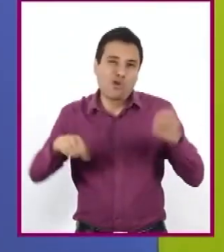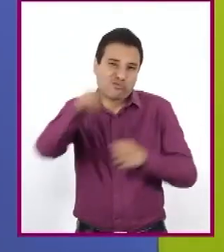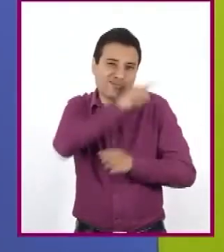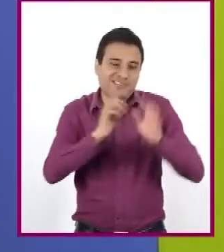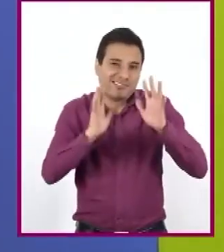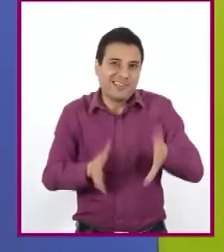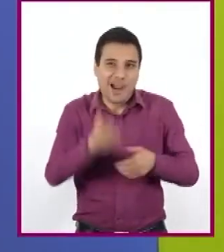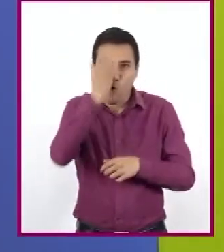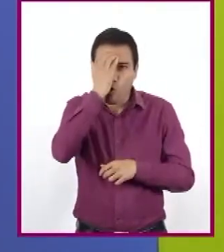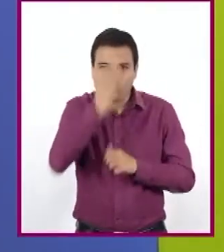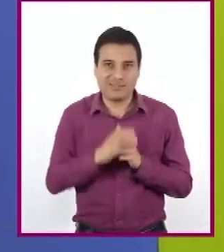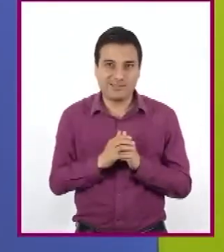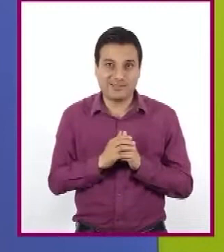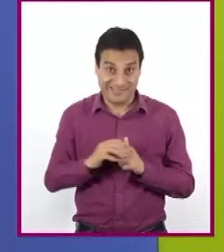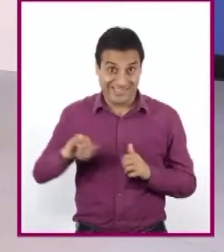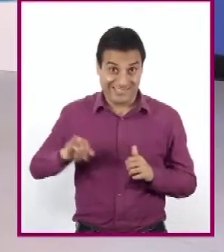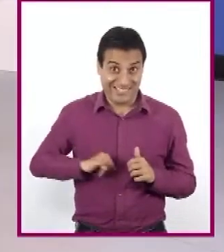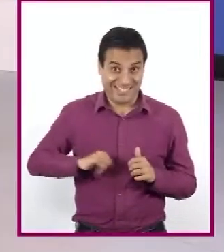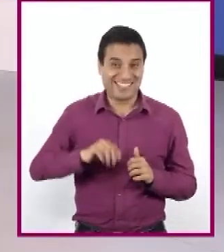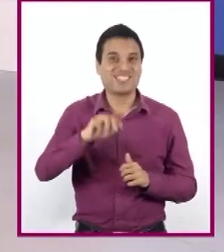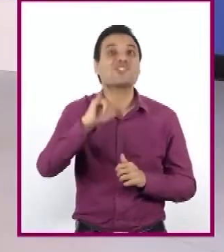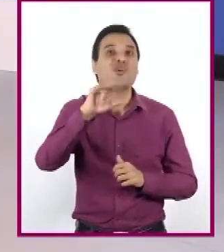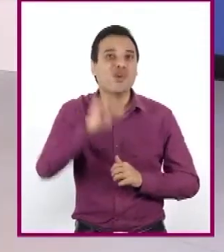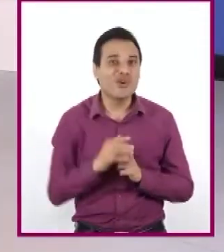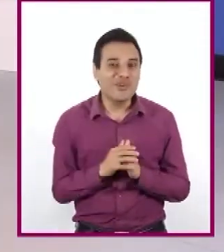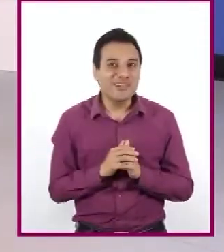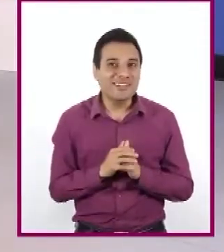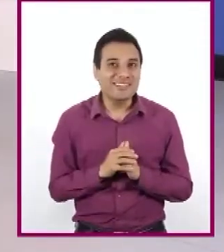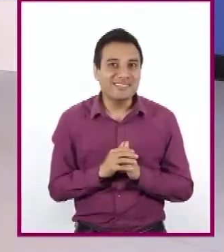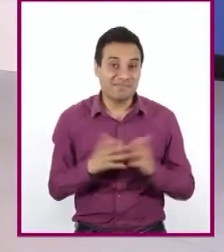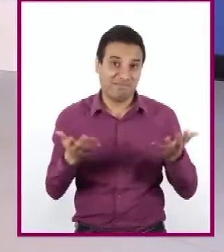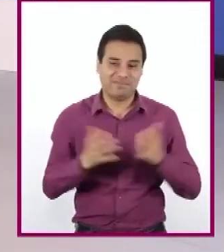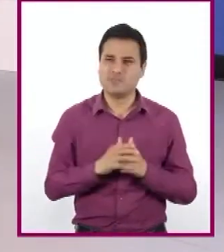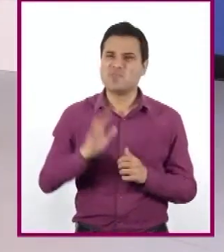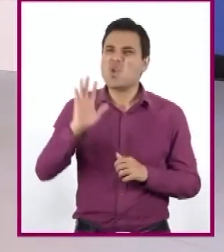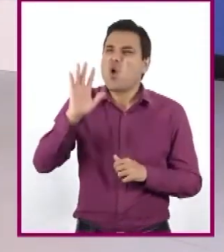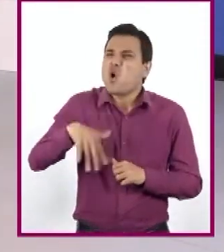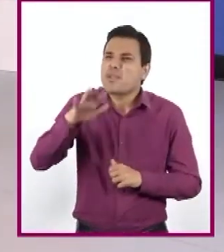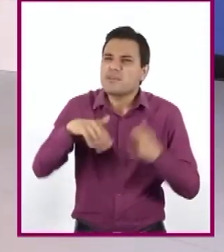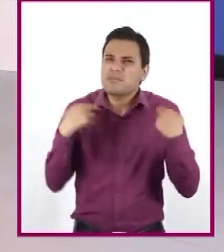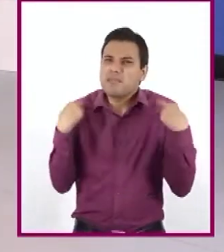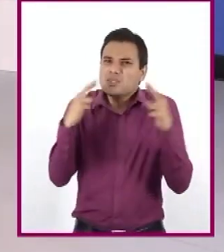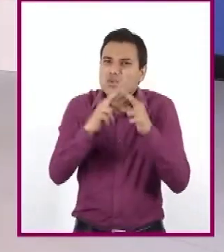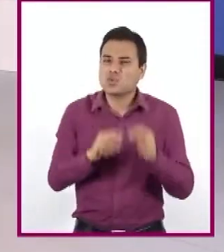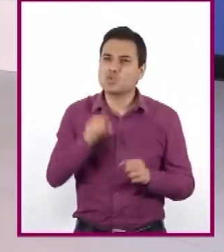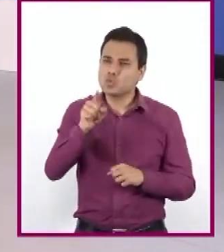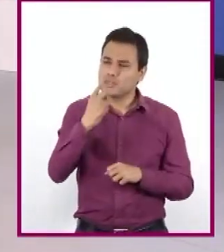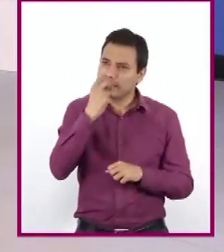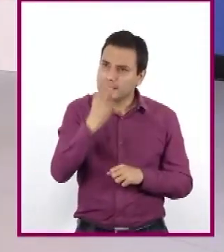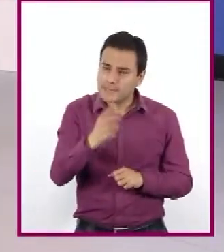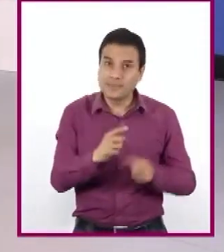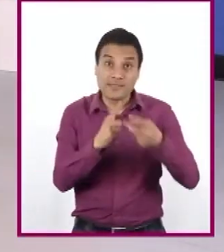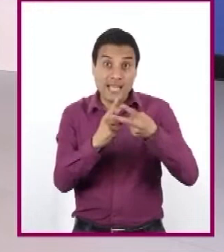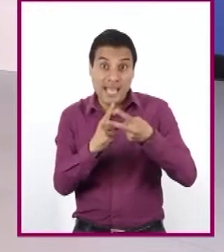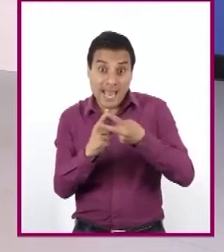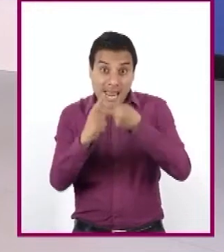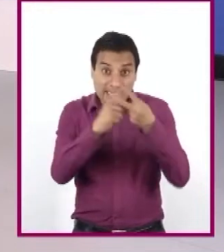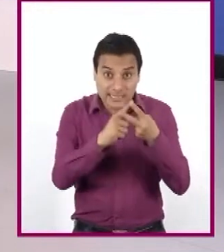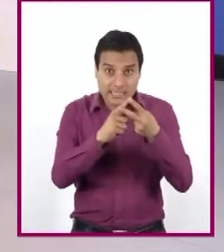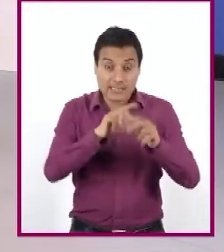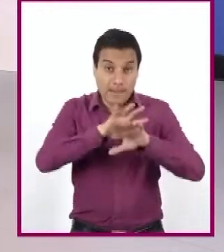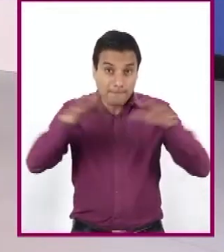les pareció? Interesante, ¿verdad? Pero maestro Ricardo, usted dijo que las estrellas de mar se